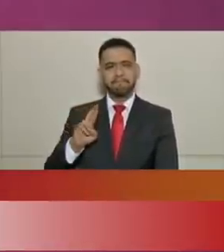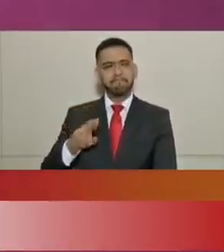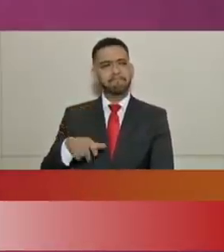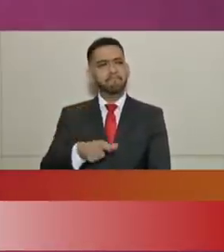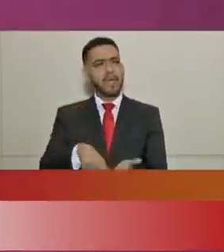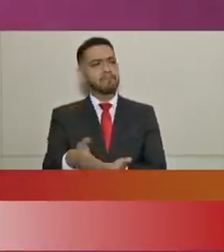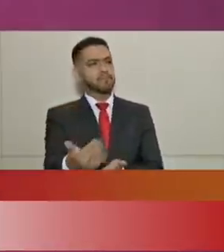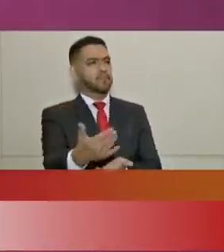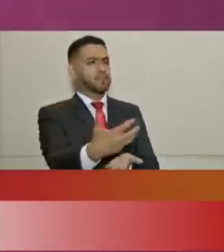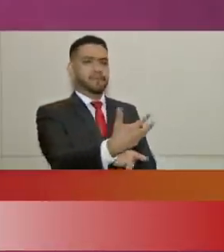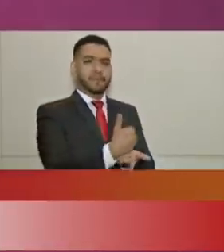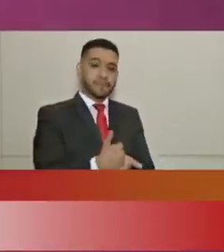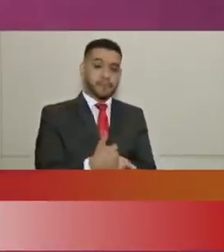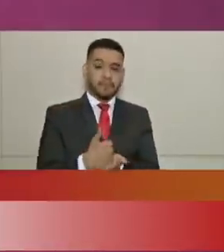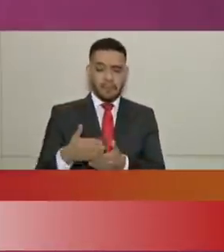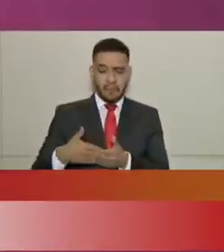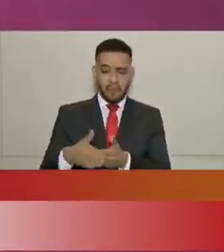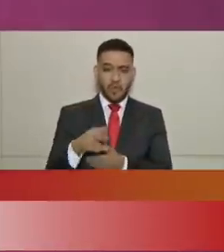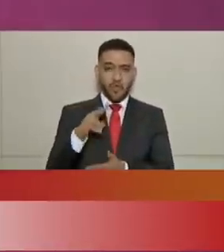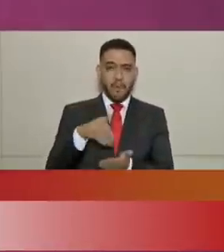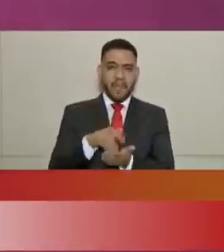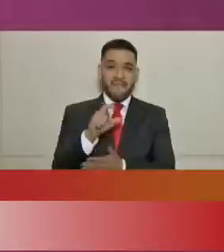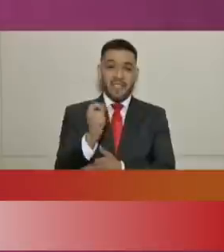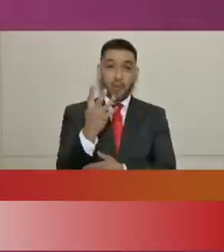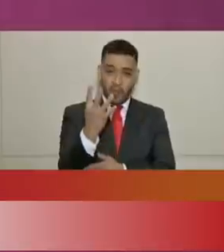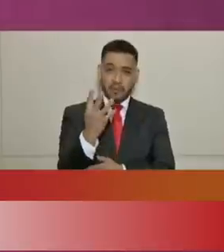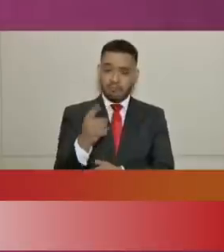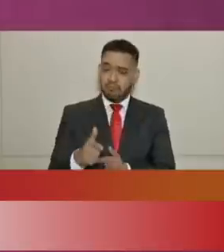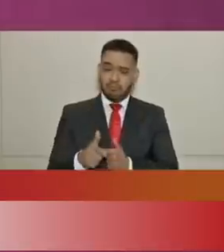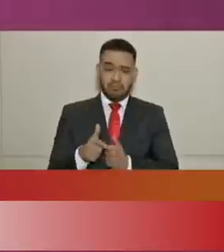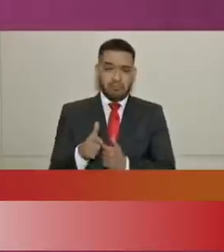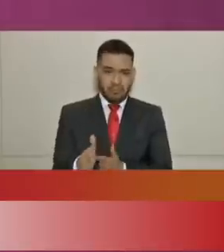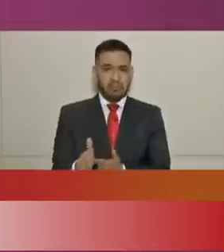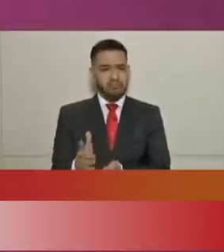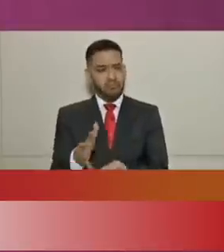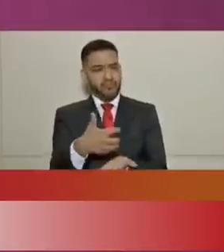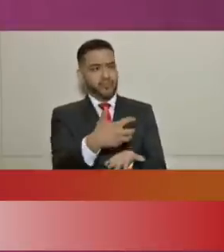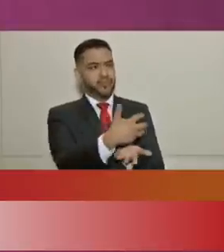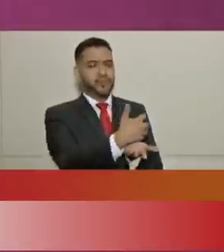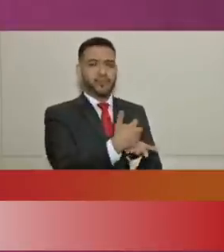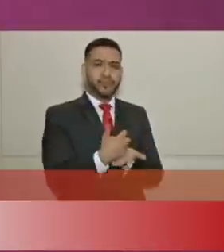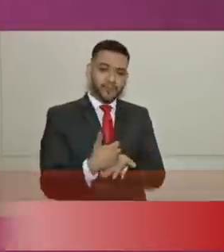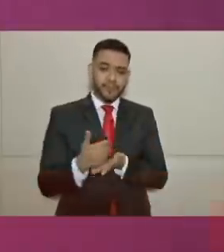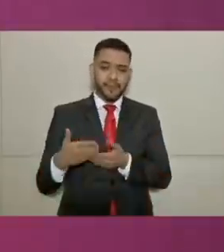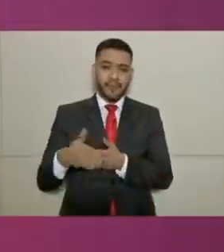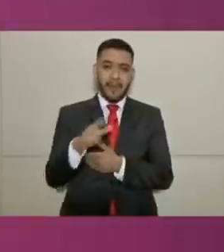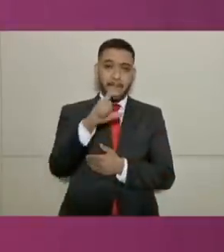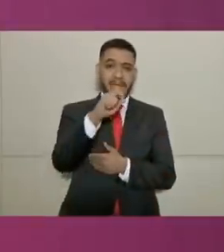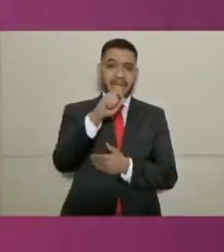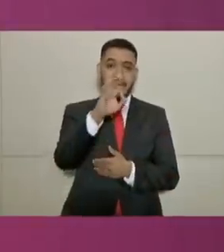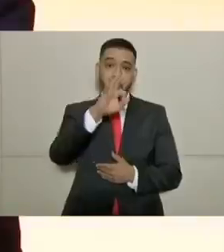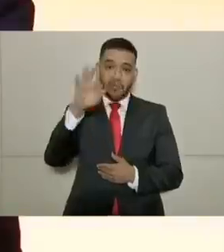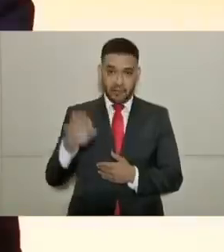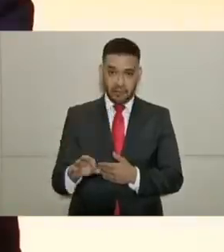a ser hasta finales del 2024 en